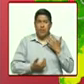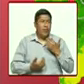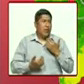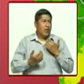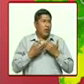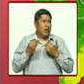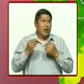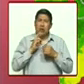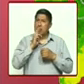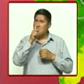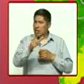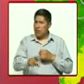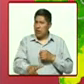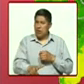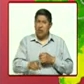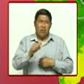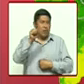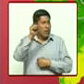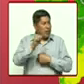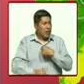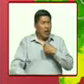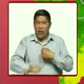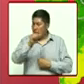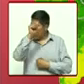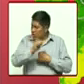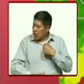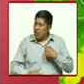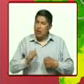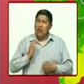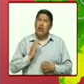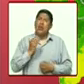forestales que realmente han ido lastimando